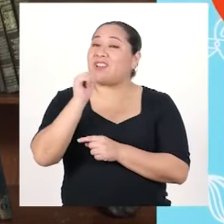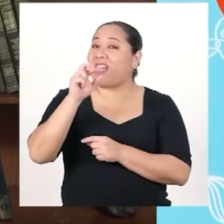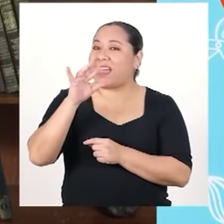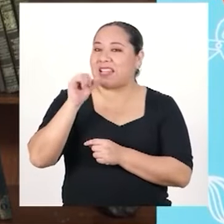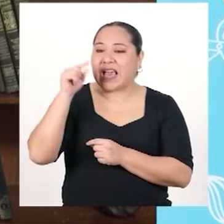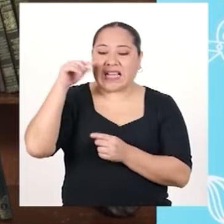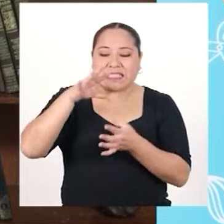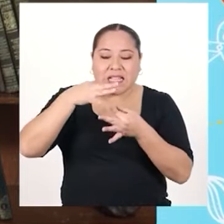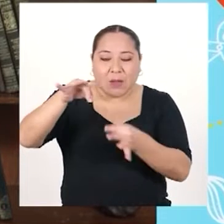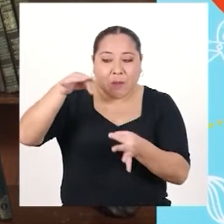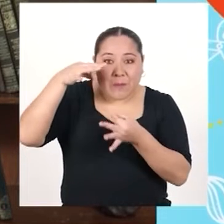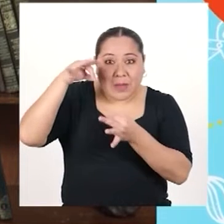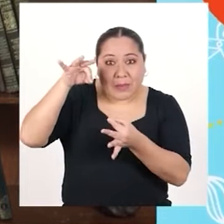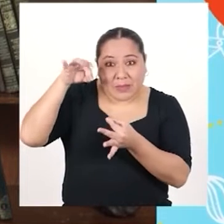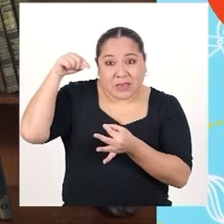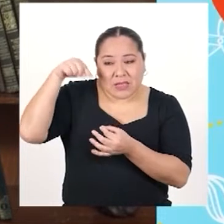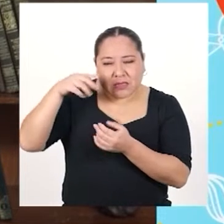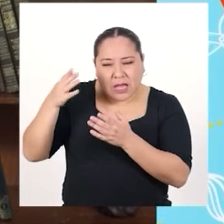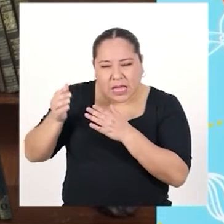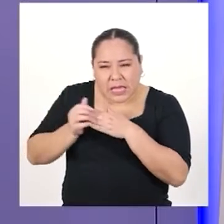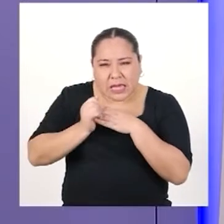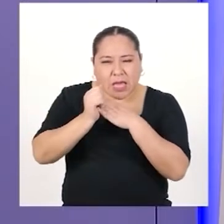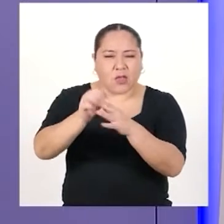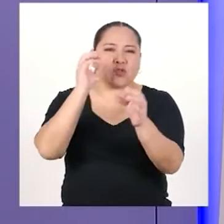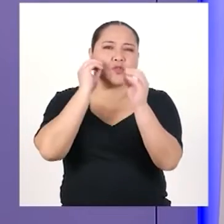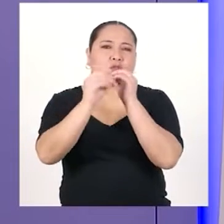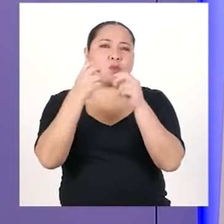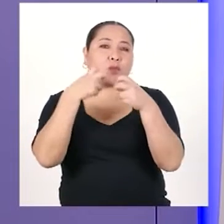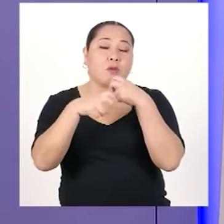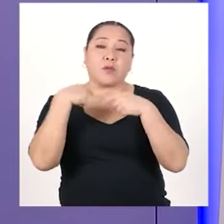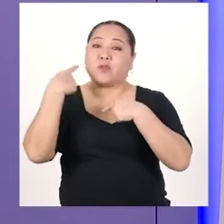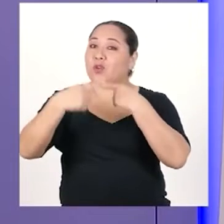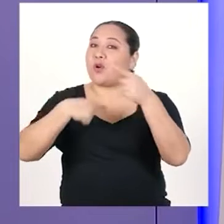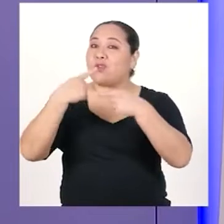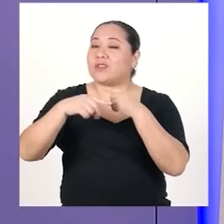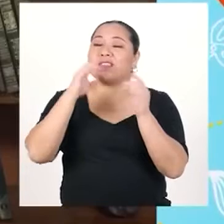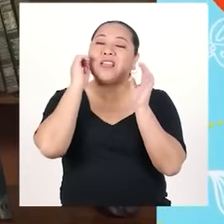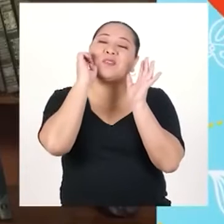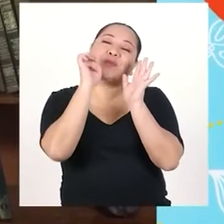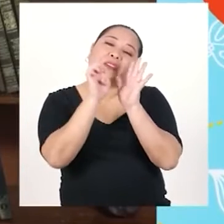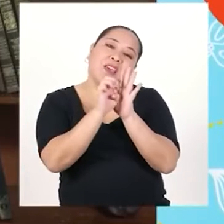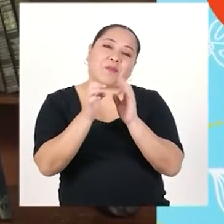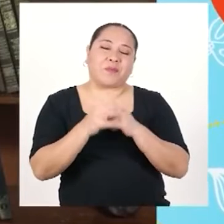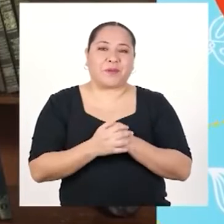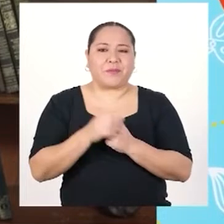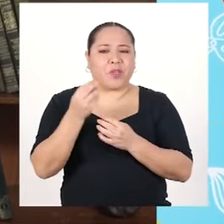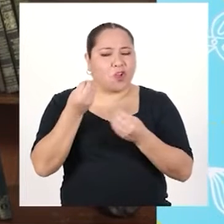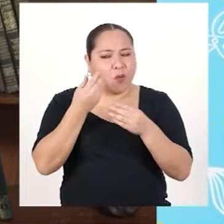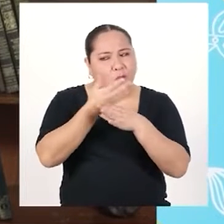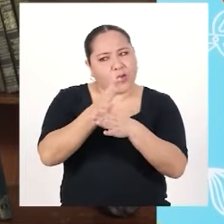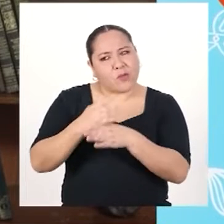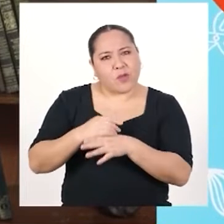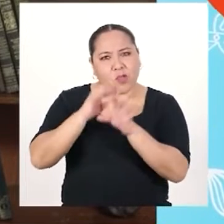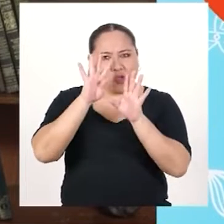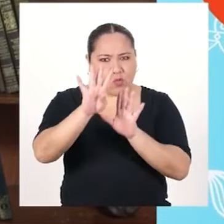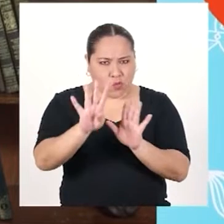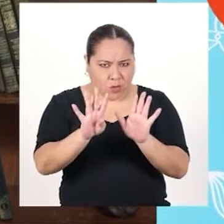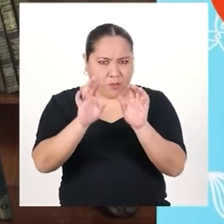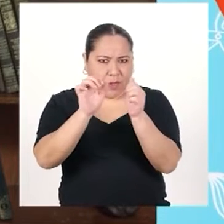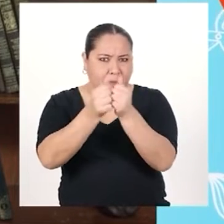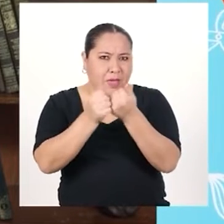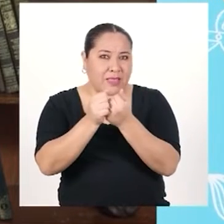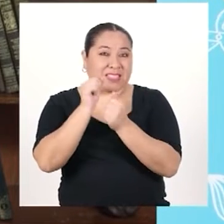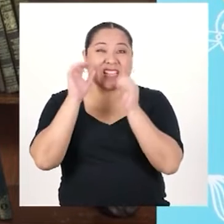Este papiro está orientado en resolver problemas de la vida cotidiana. Por ejemplo, ¿cómo repartir 9 panes entre